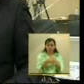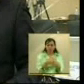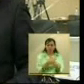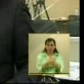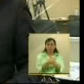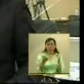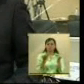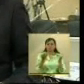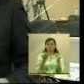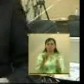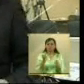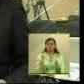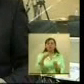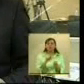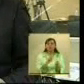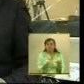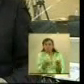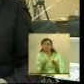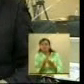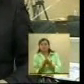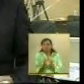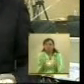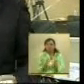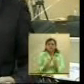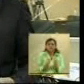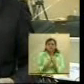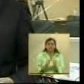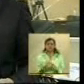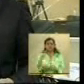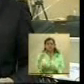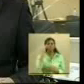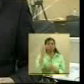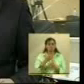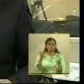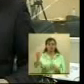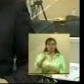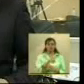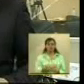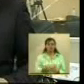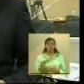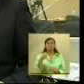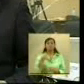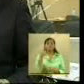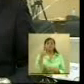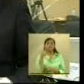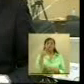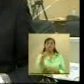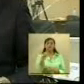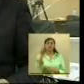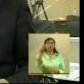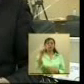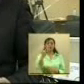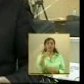donde apenas podían darse la vuelta acostados. Eso no lo sabe mucha gente. Mi padre no quiso que lo dijera, pero lo estoy